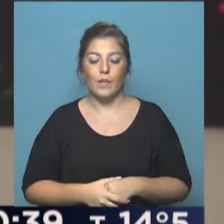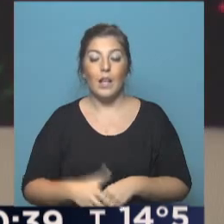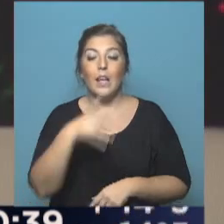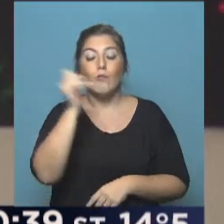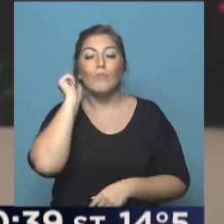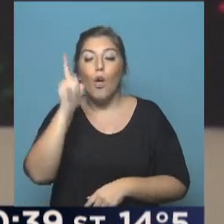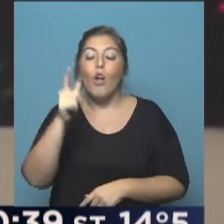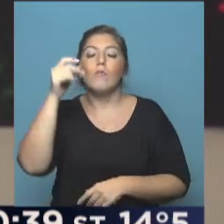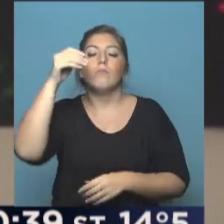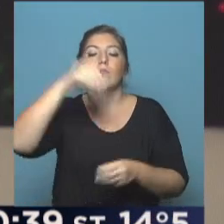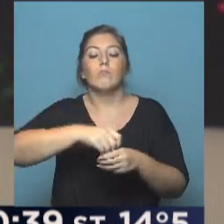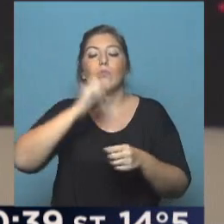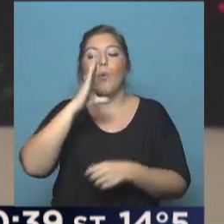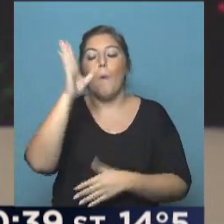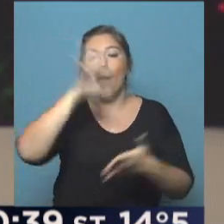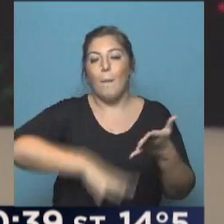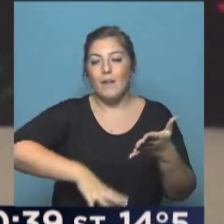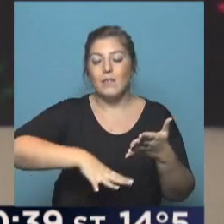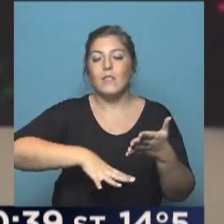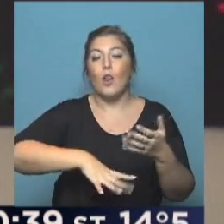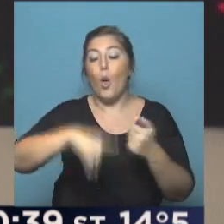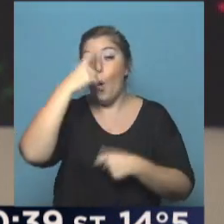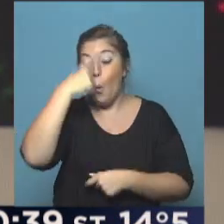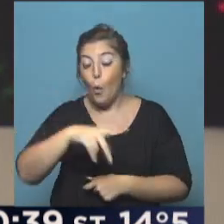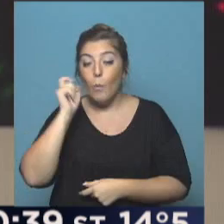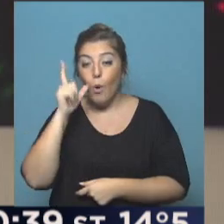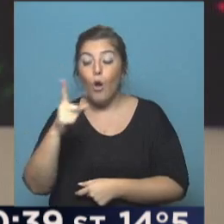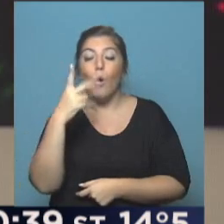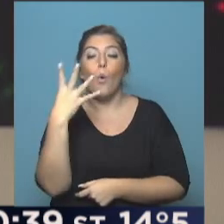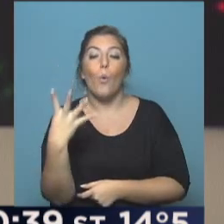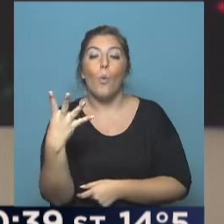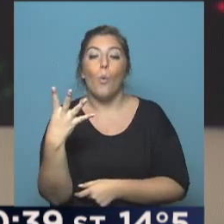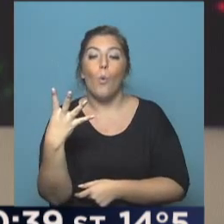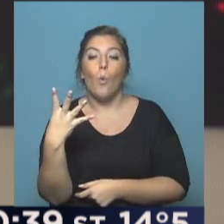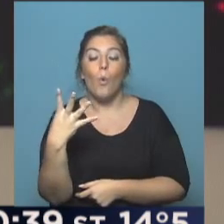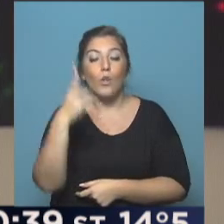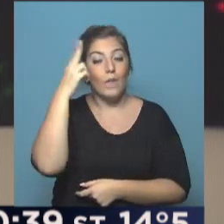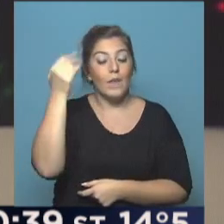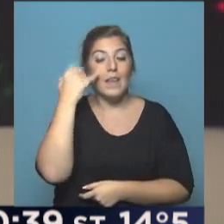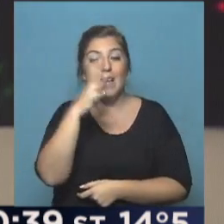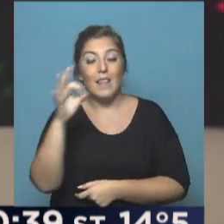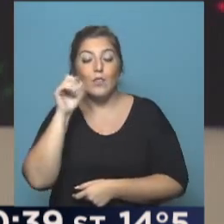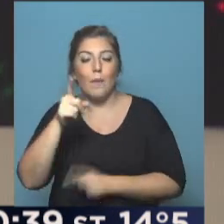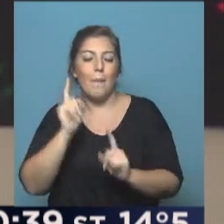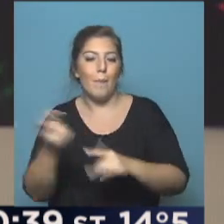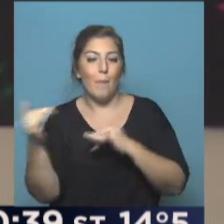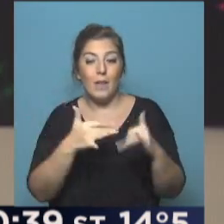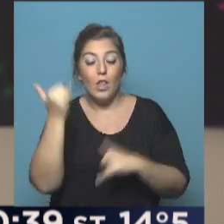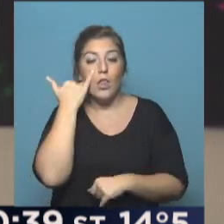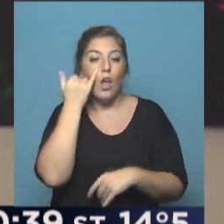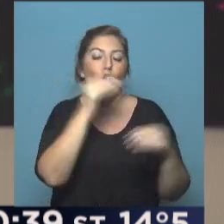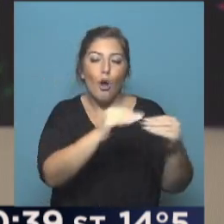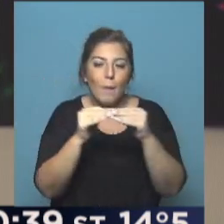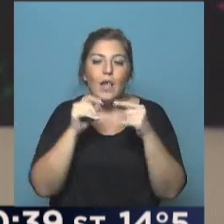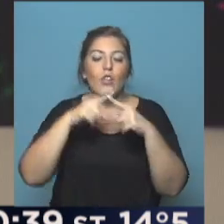500 goles en el Barcelona, justamente fue el último, hizo el 499 y el 500 en este partido. Y